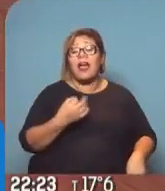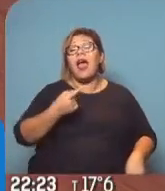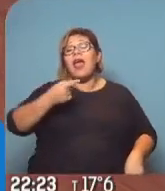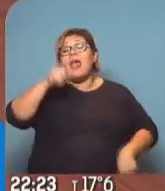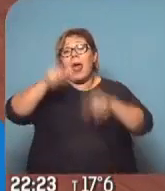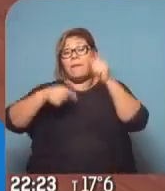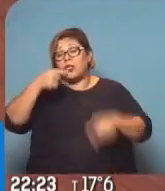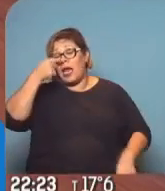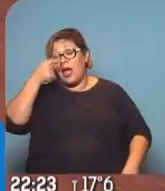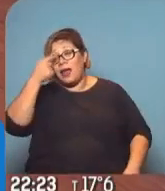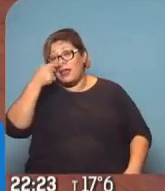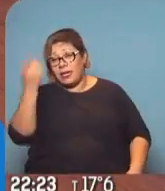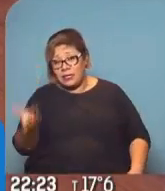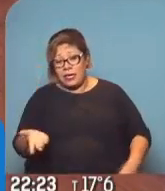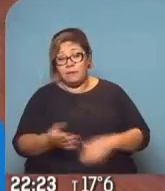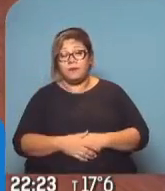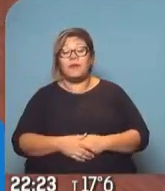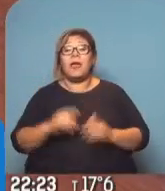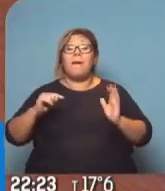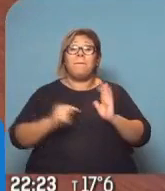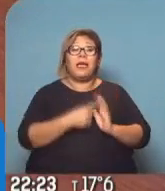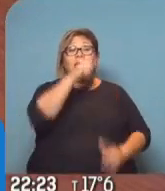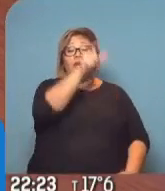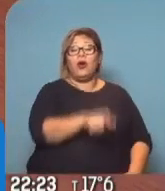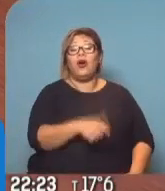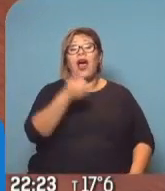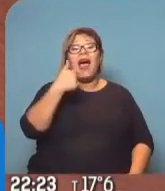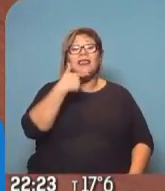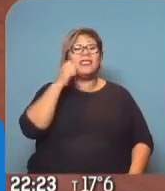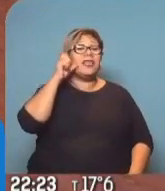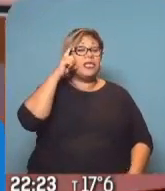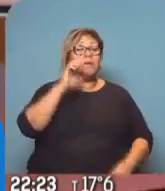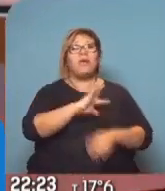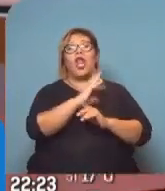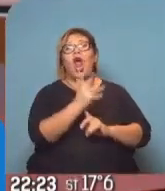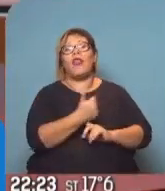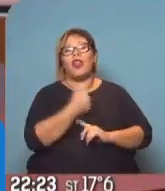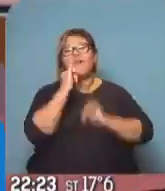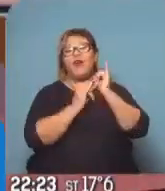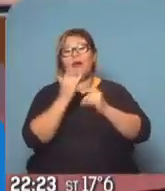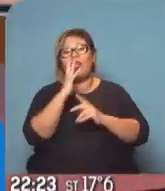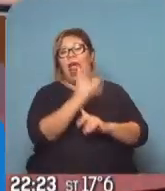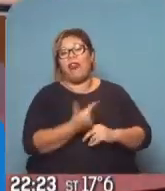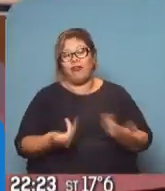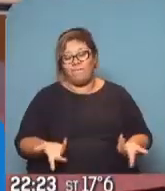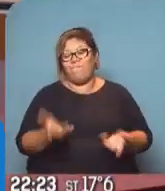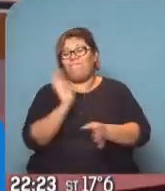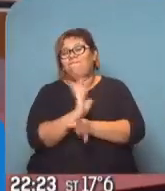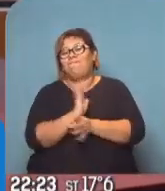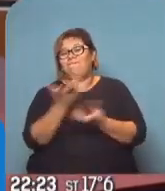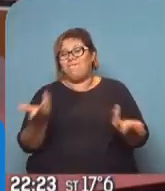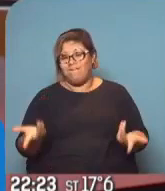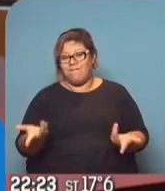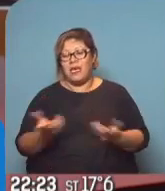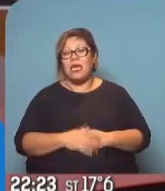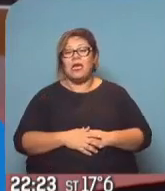están diciendo que sos un ladrón de información. O sea, son las dos cosas. La sociedad tiene que decidir si está dispuesta